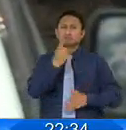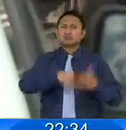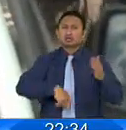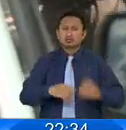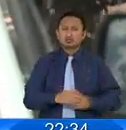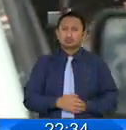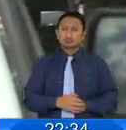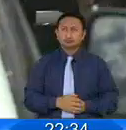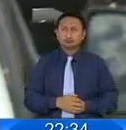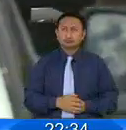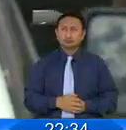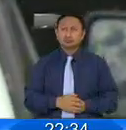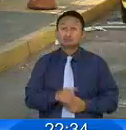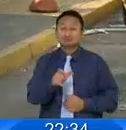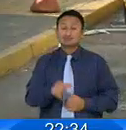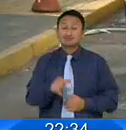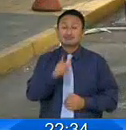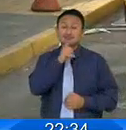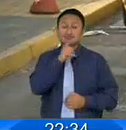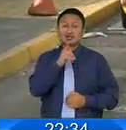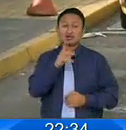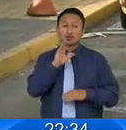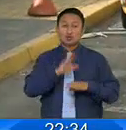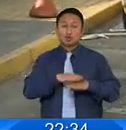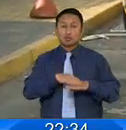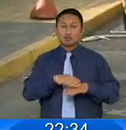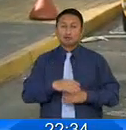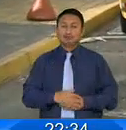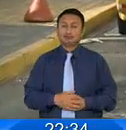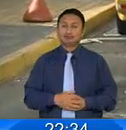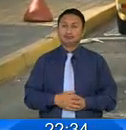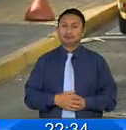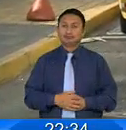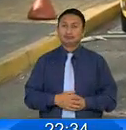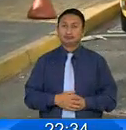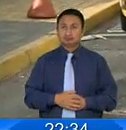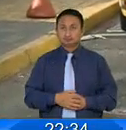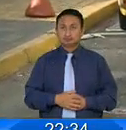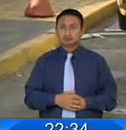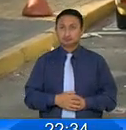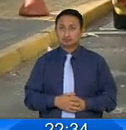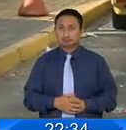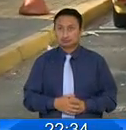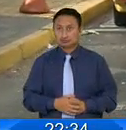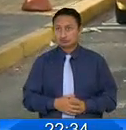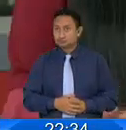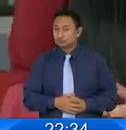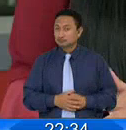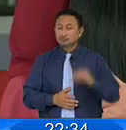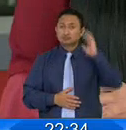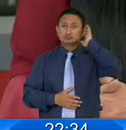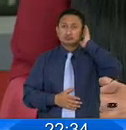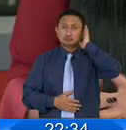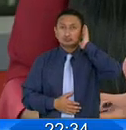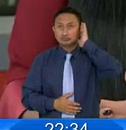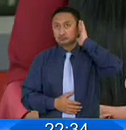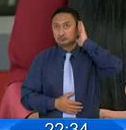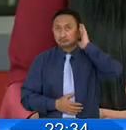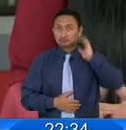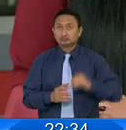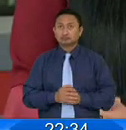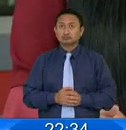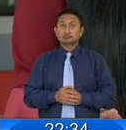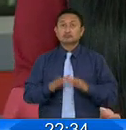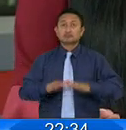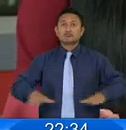este asesinato que enluta a una familia en la capital, informó Paola Castillo. En una quebrada en el